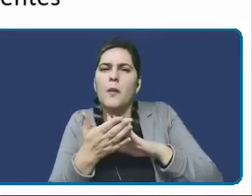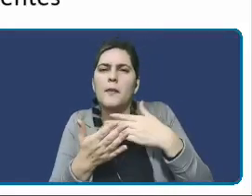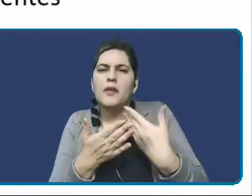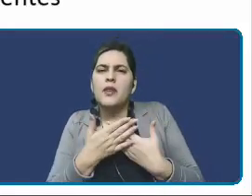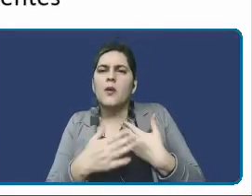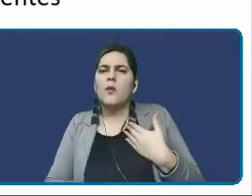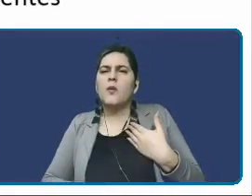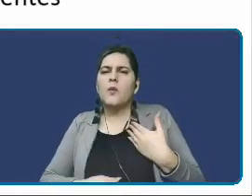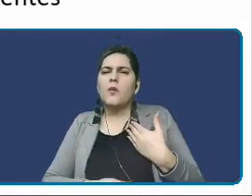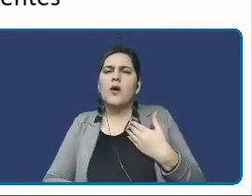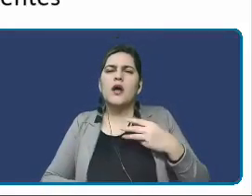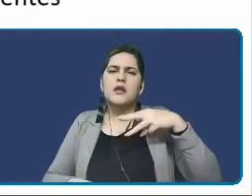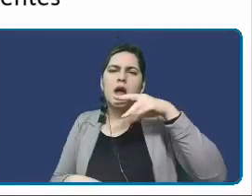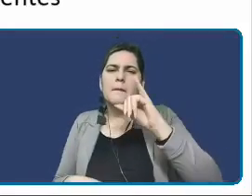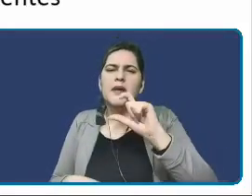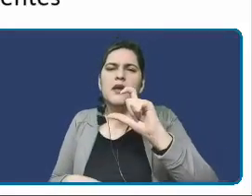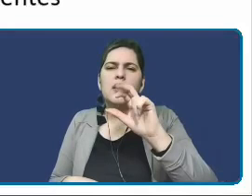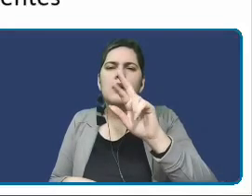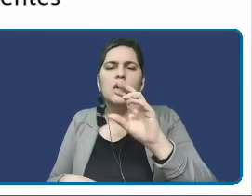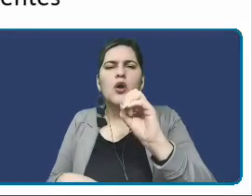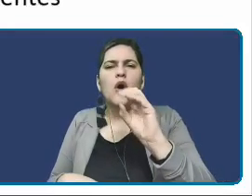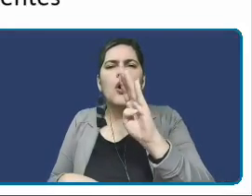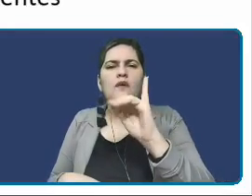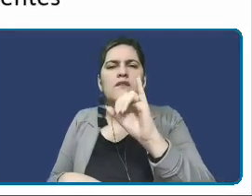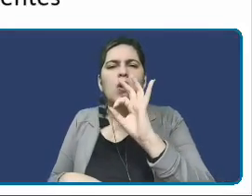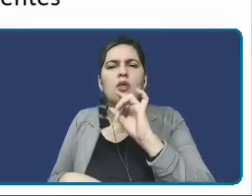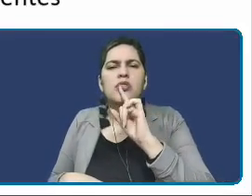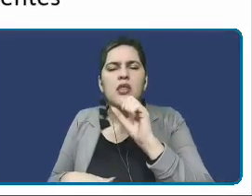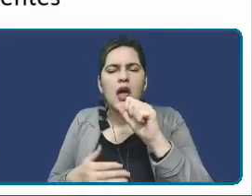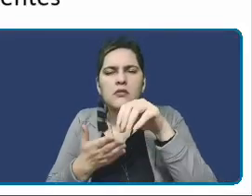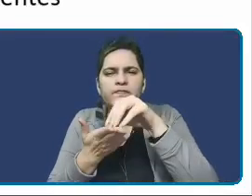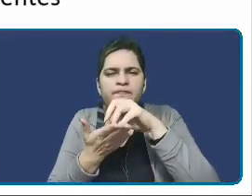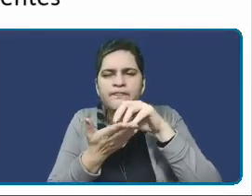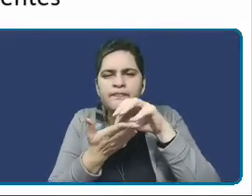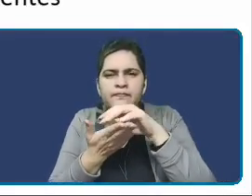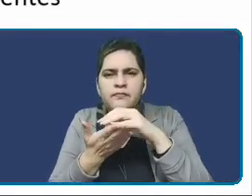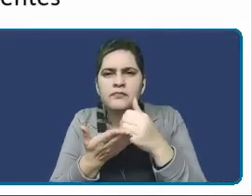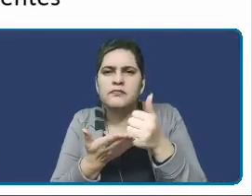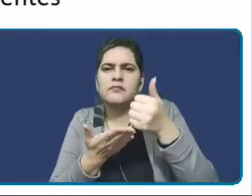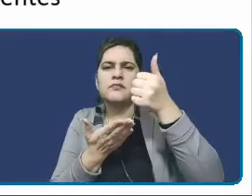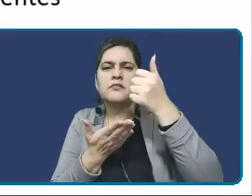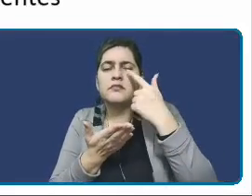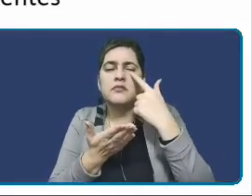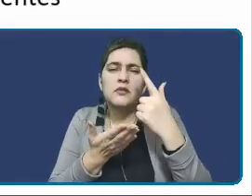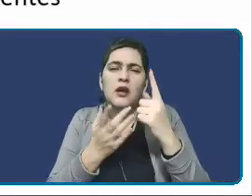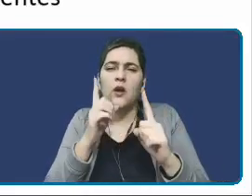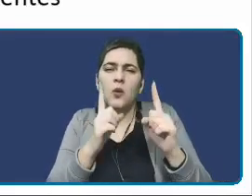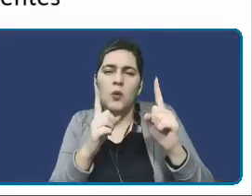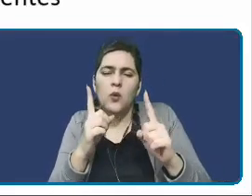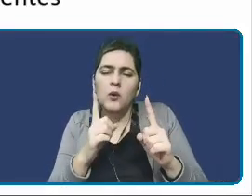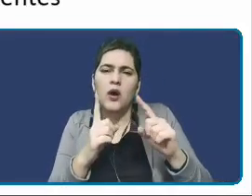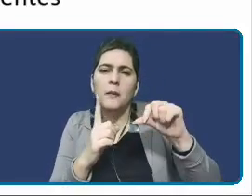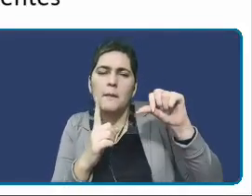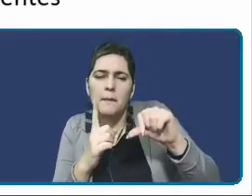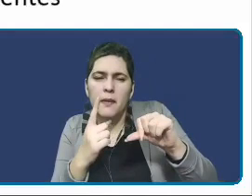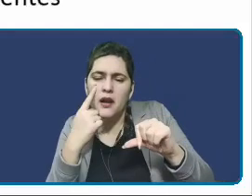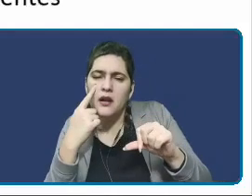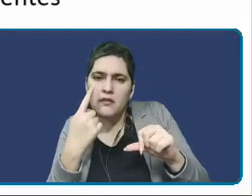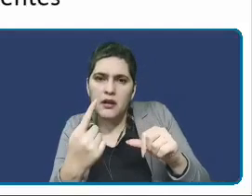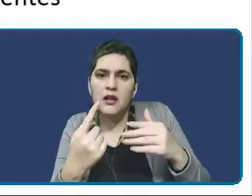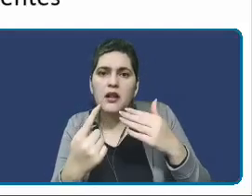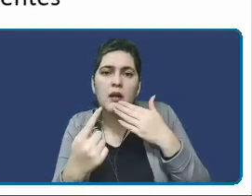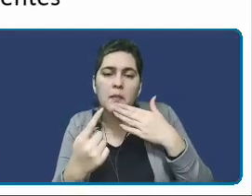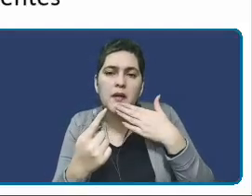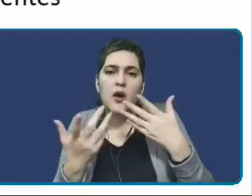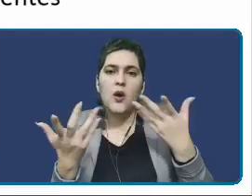mejor la microbiota, si hay mucho daño en la microbiota, prácticas de alimentación y